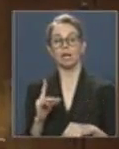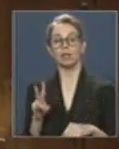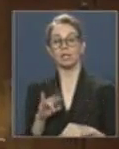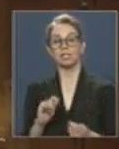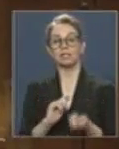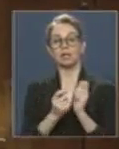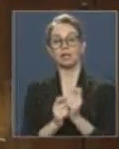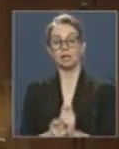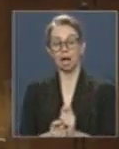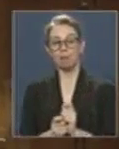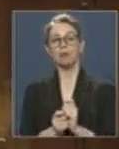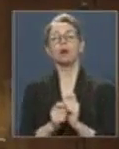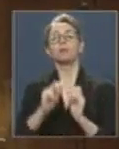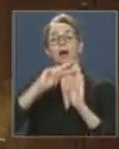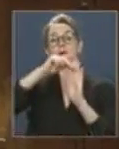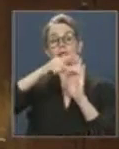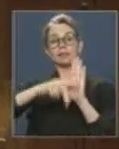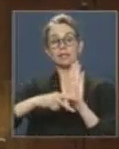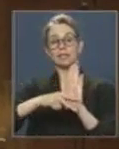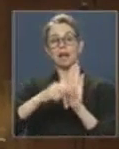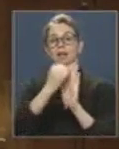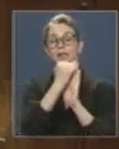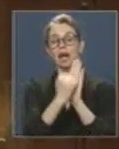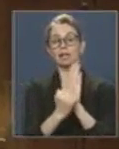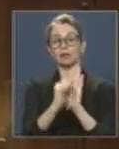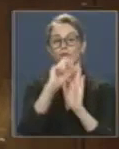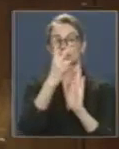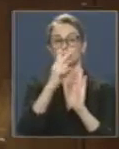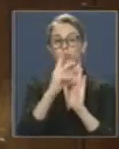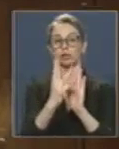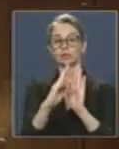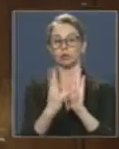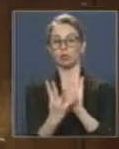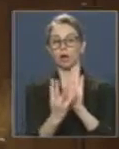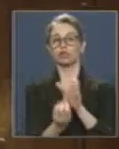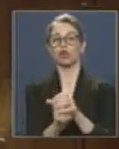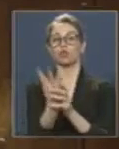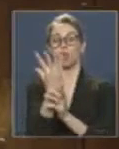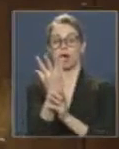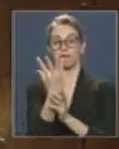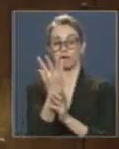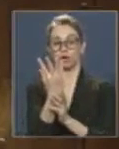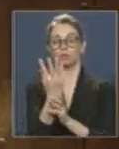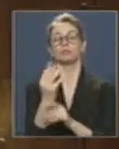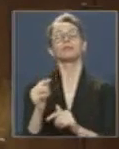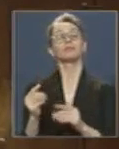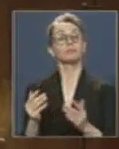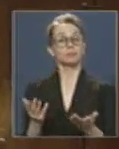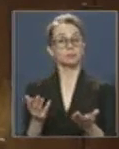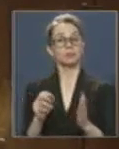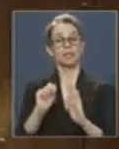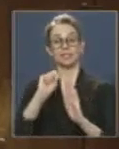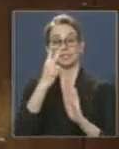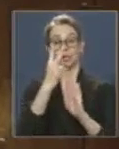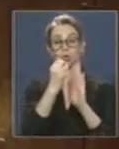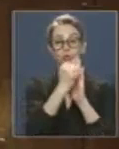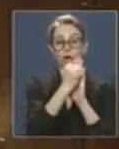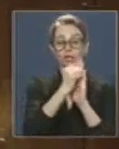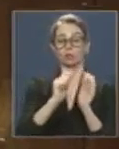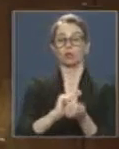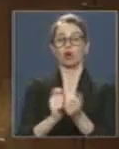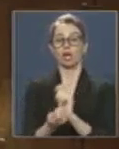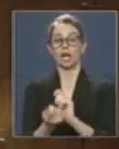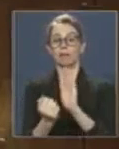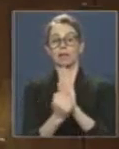formulan indicación para intercalar los artículos segundos, terceros y cuartos nuevos. siendo que el segundo modifica